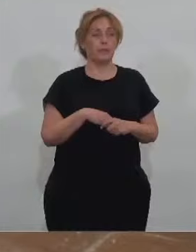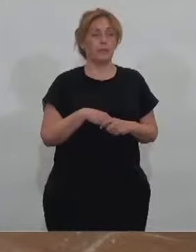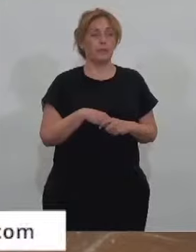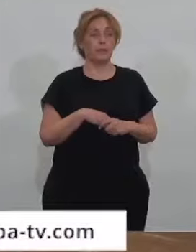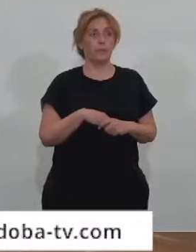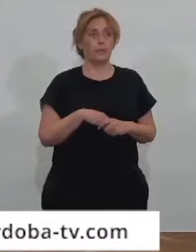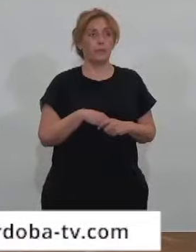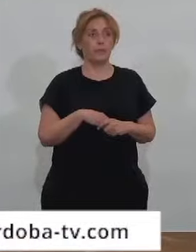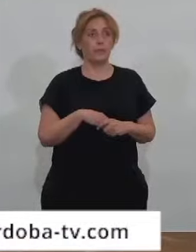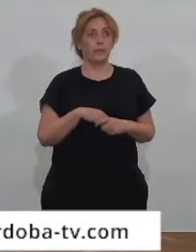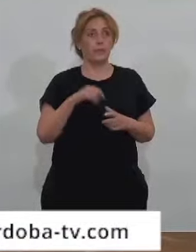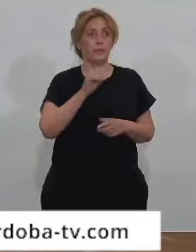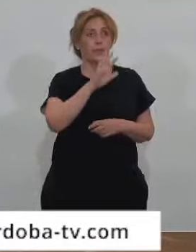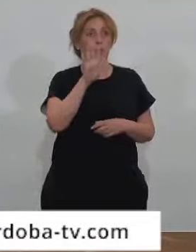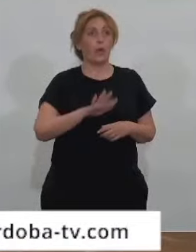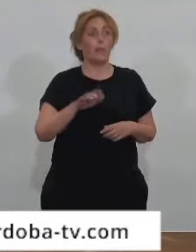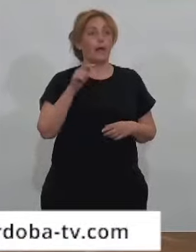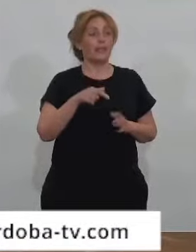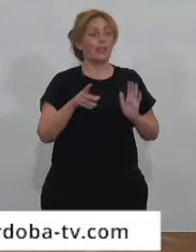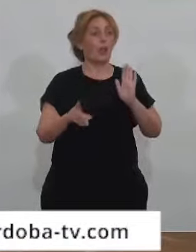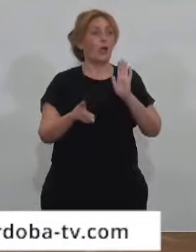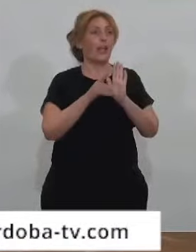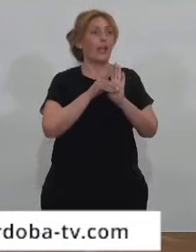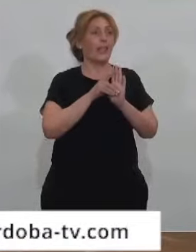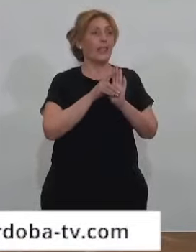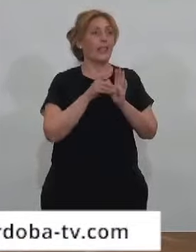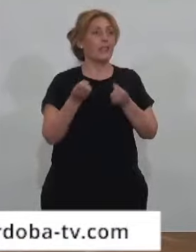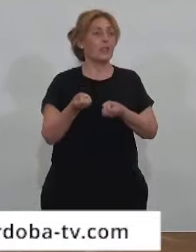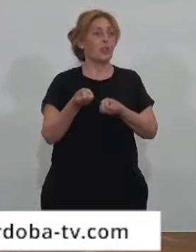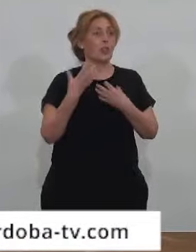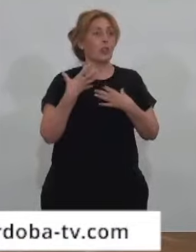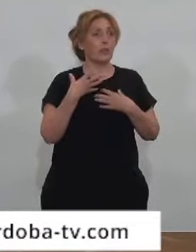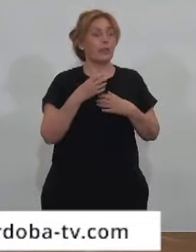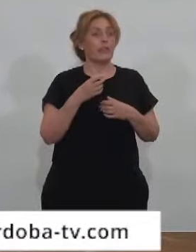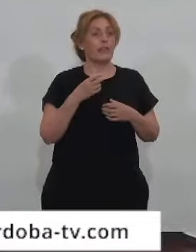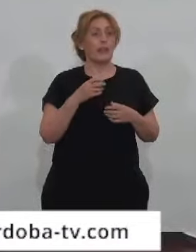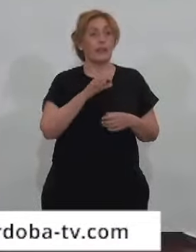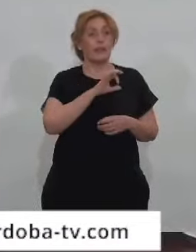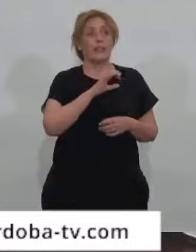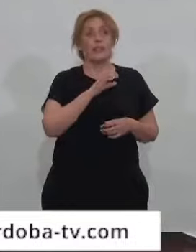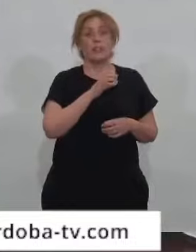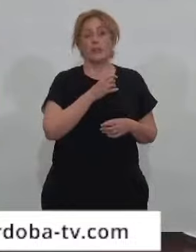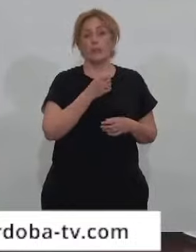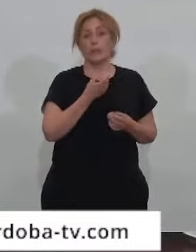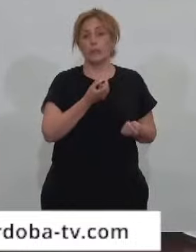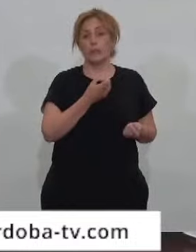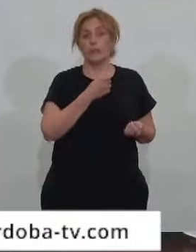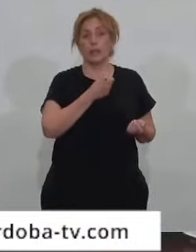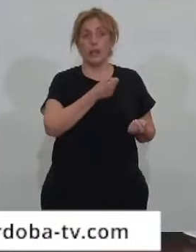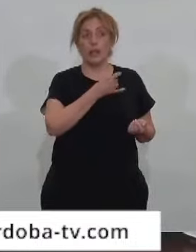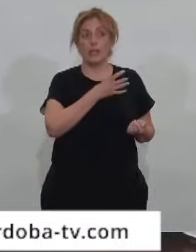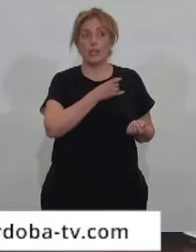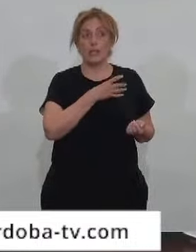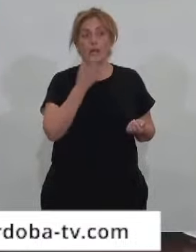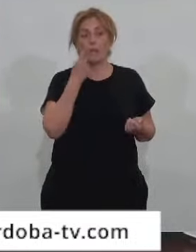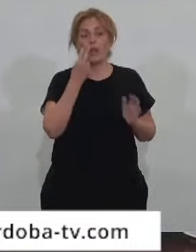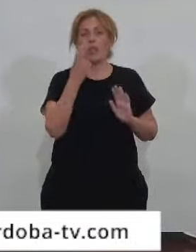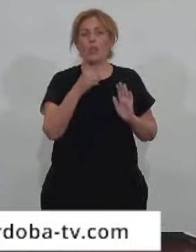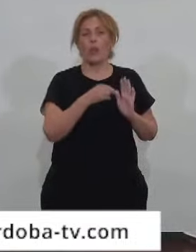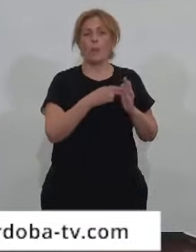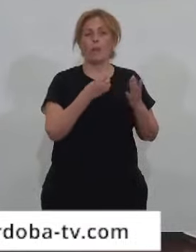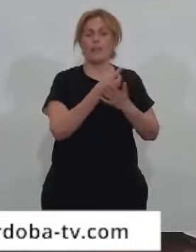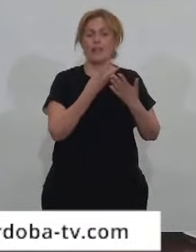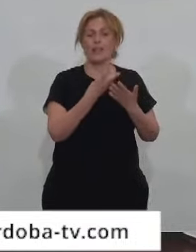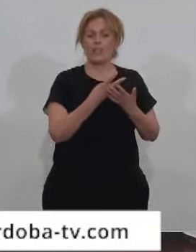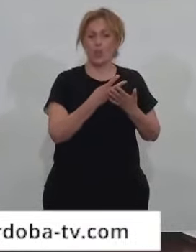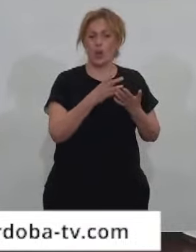nos comentan los sindicatos, se ha derogado un acuerdo que había en el 2018 y eso hace que perjudiquen a los trabajadores que